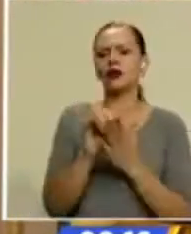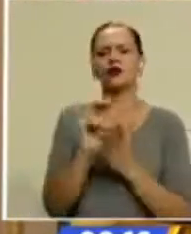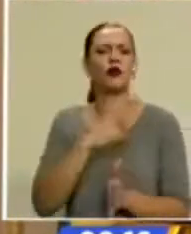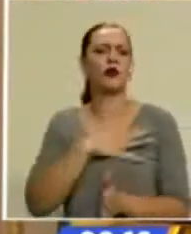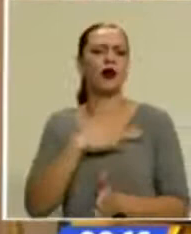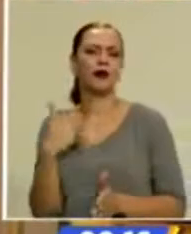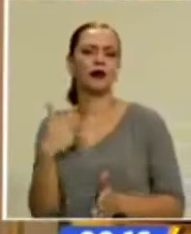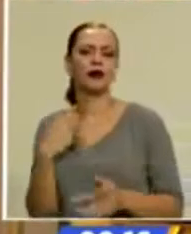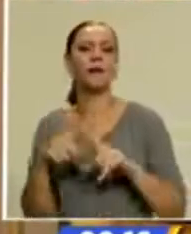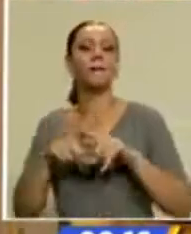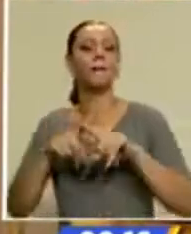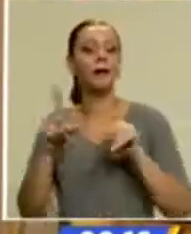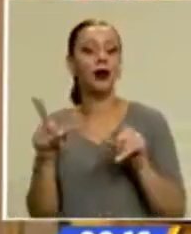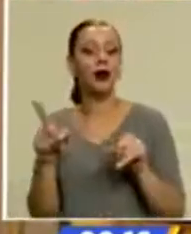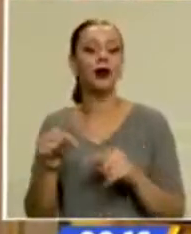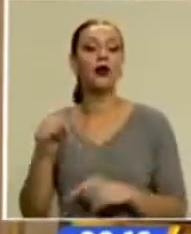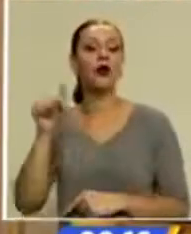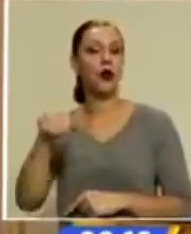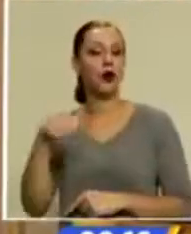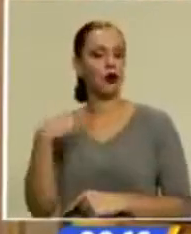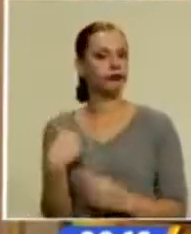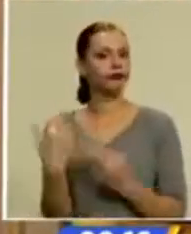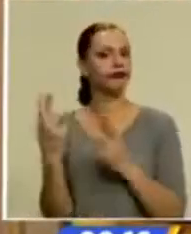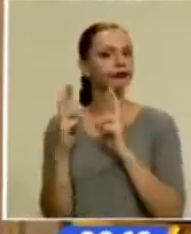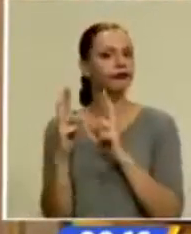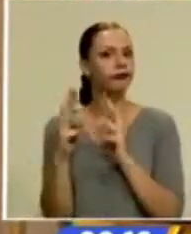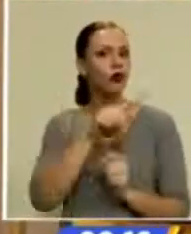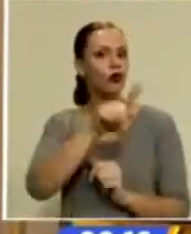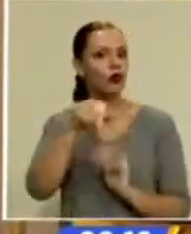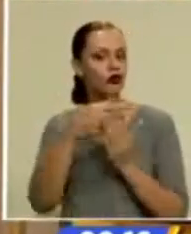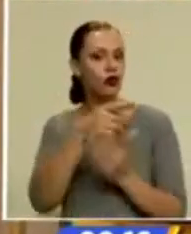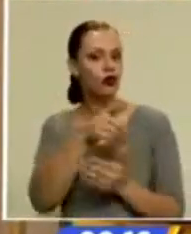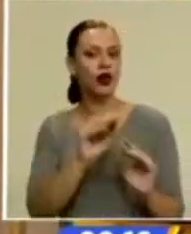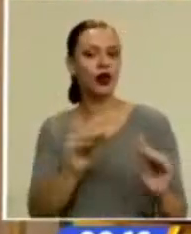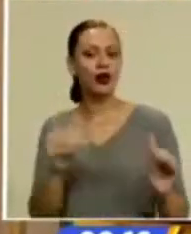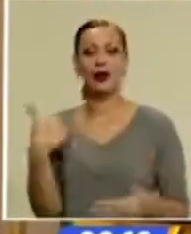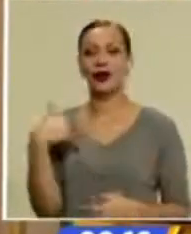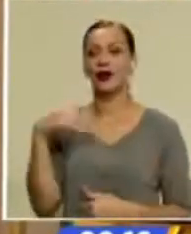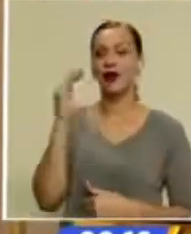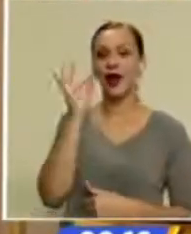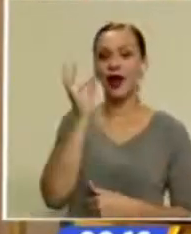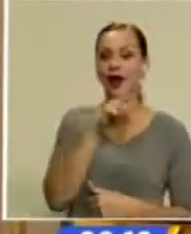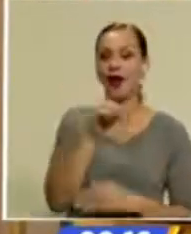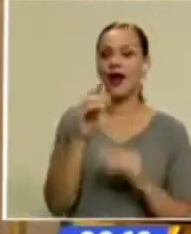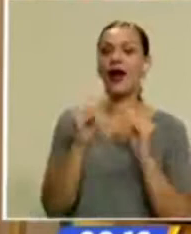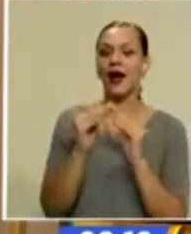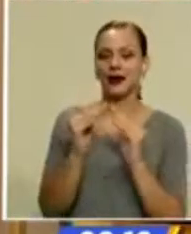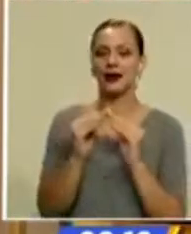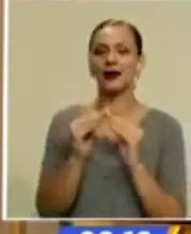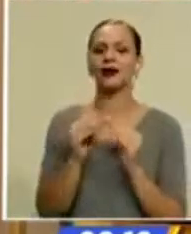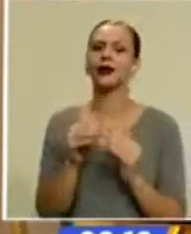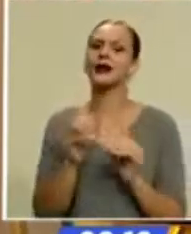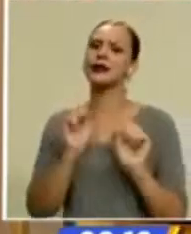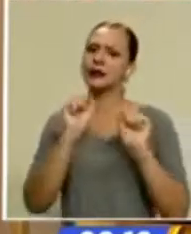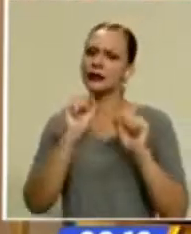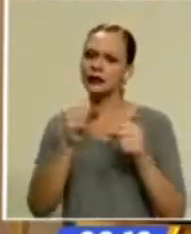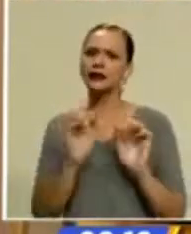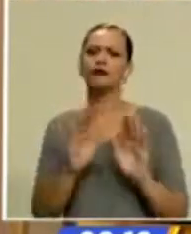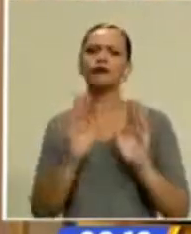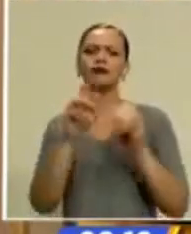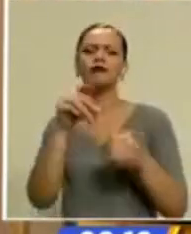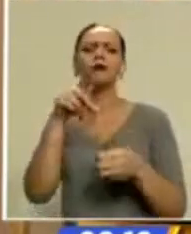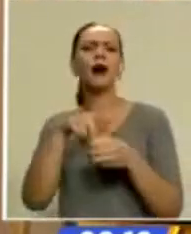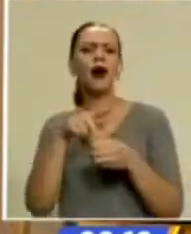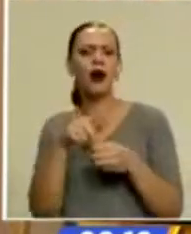agrada. Pero hoy yo espero que todos esos niños y esas niñas allá en casa sí estén súper